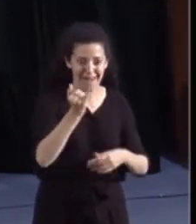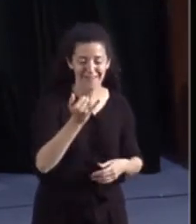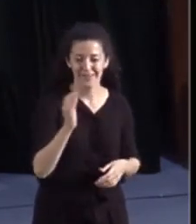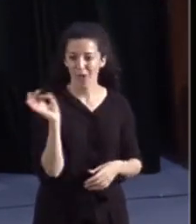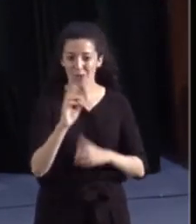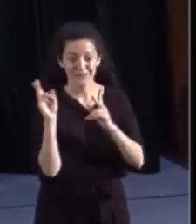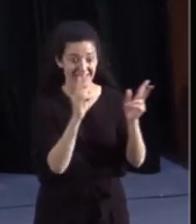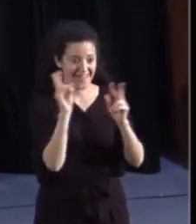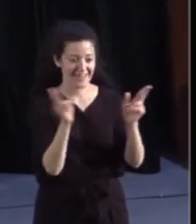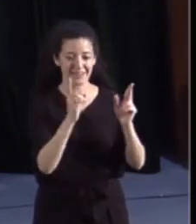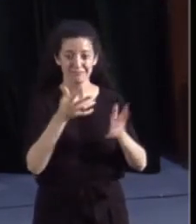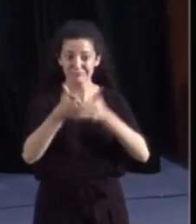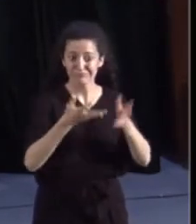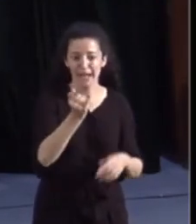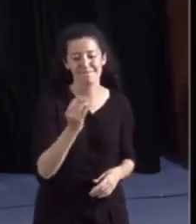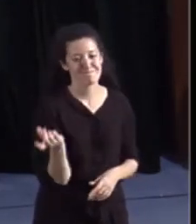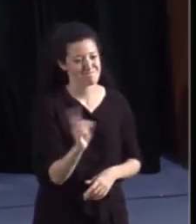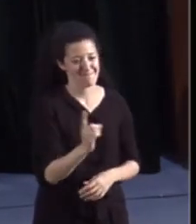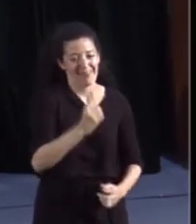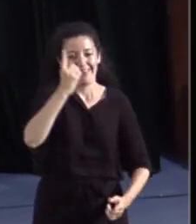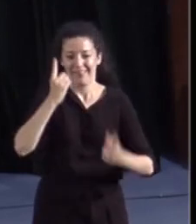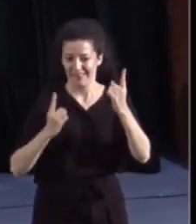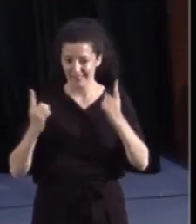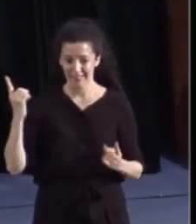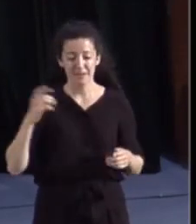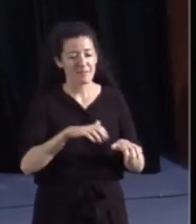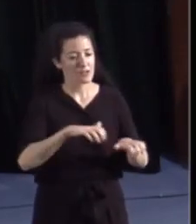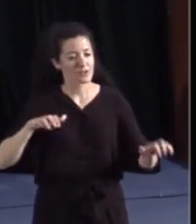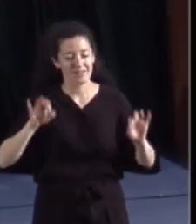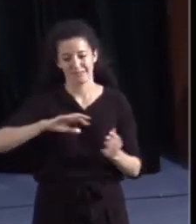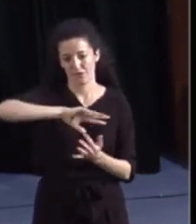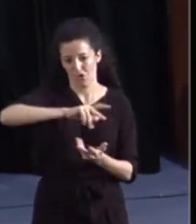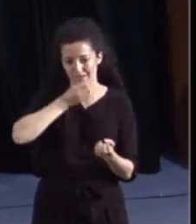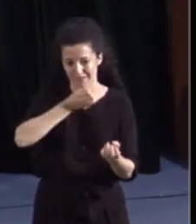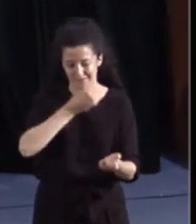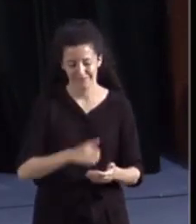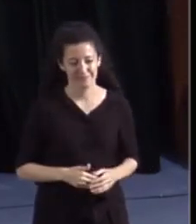es un tipo de programa muy específico a nivel de la información visual que aparece.